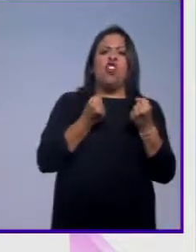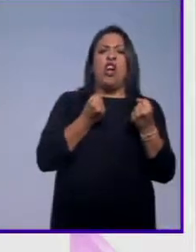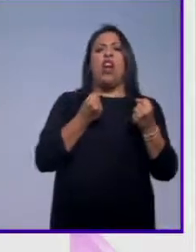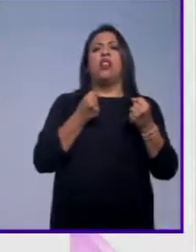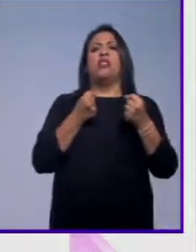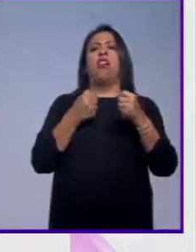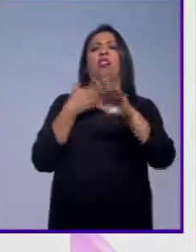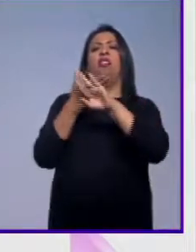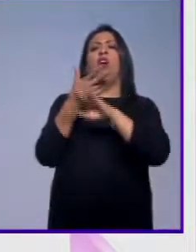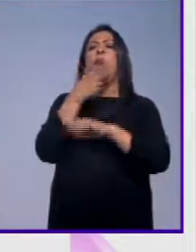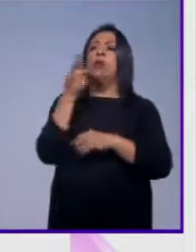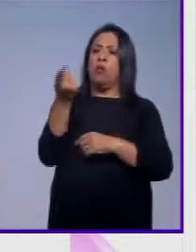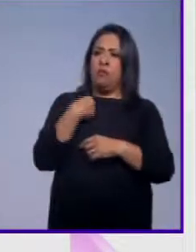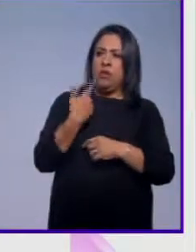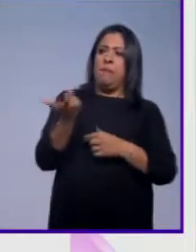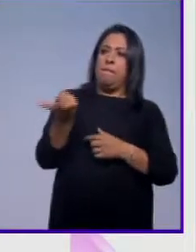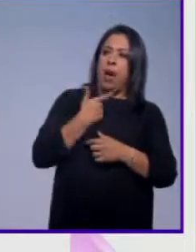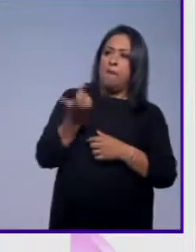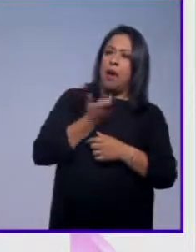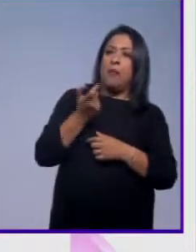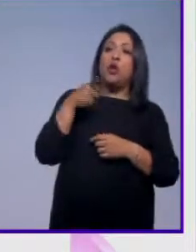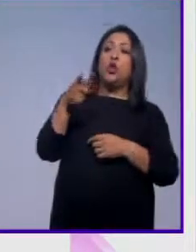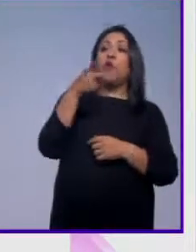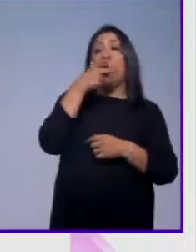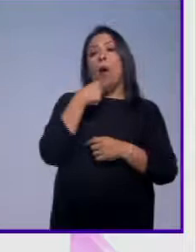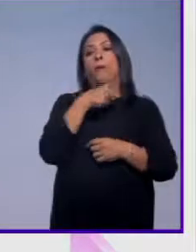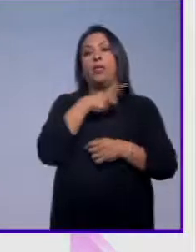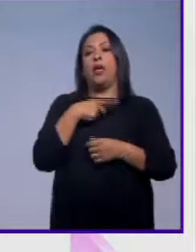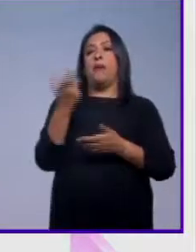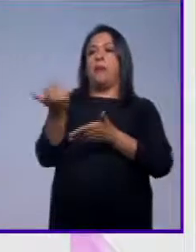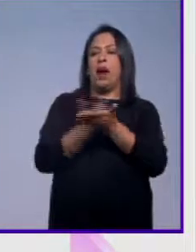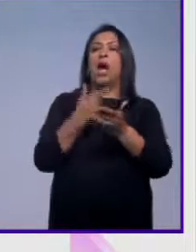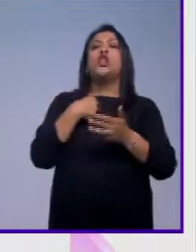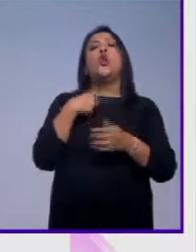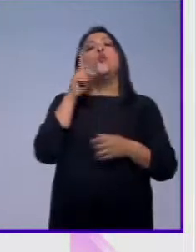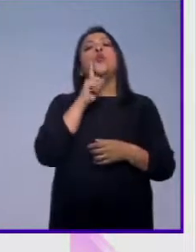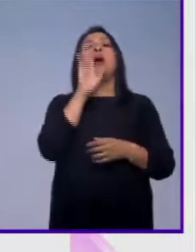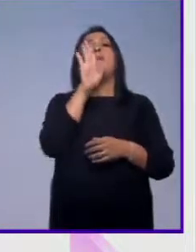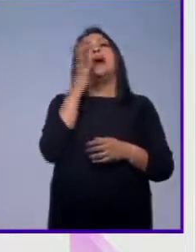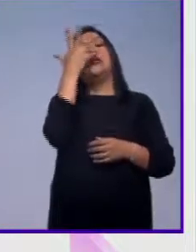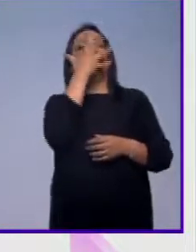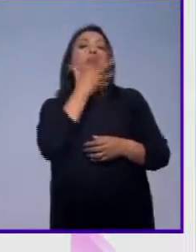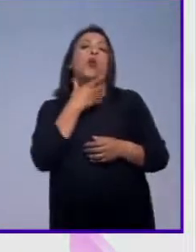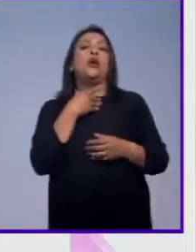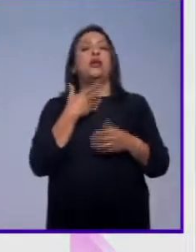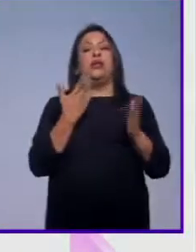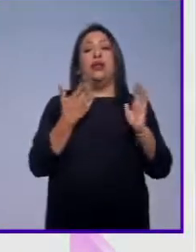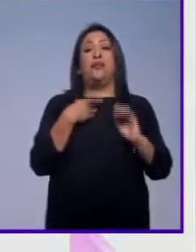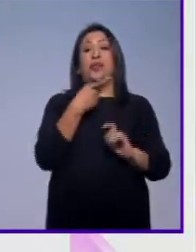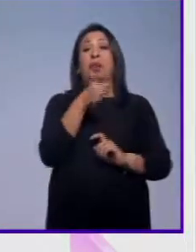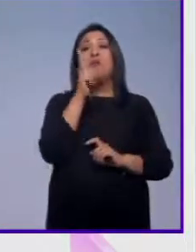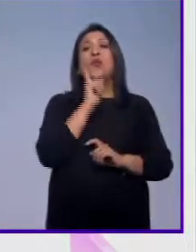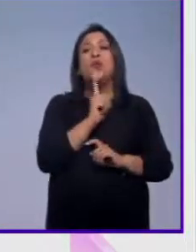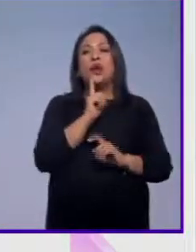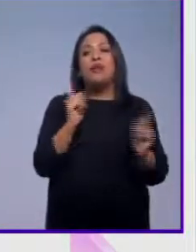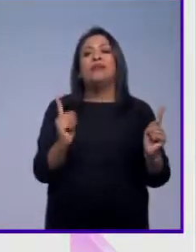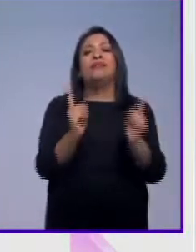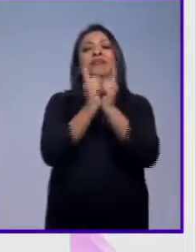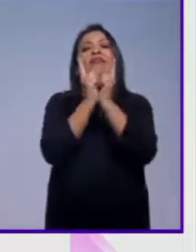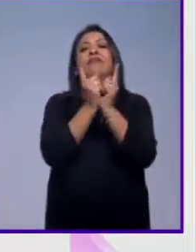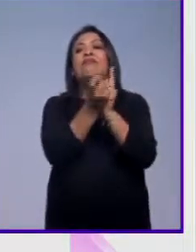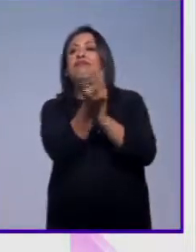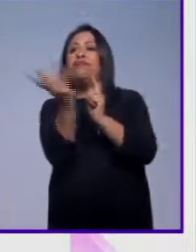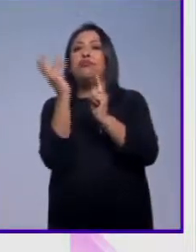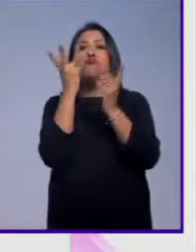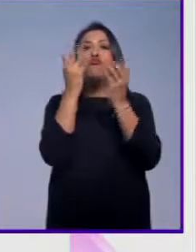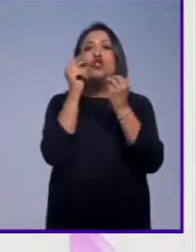a un hombre y le diga tú me tienes que mantener y tú eres el hombre cartera y yo voy a hacer tu mujer florero ese entonces esa mujer encuentra a mil mujeres